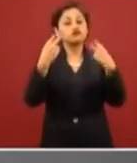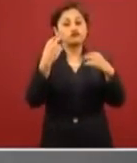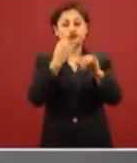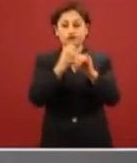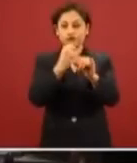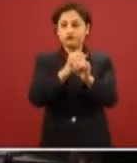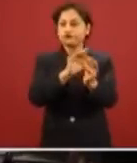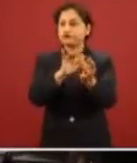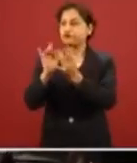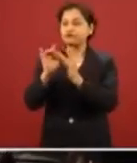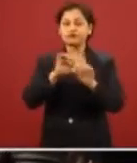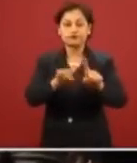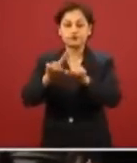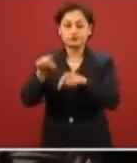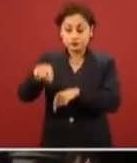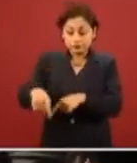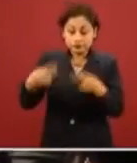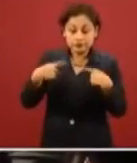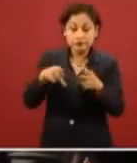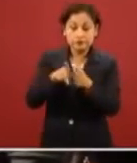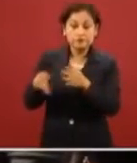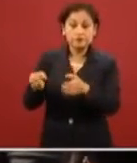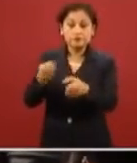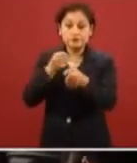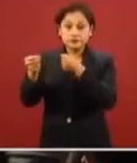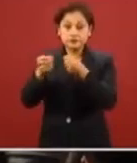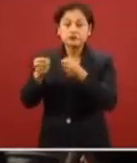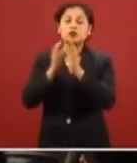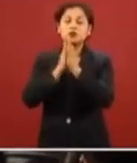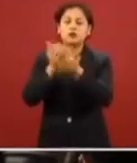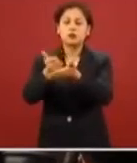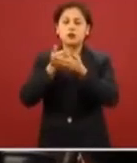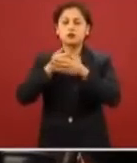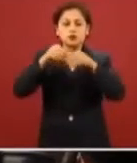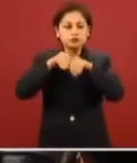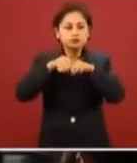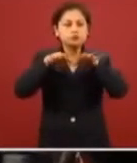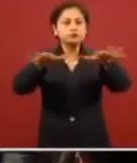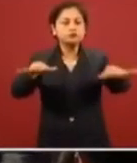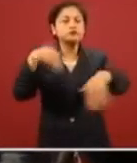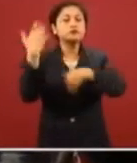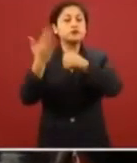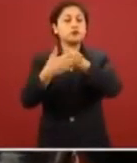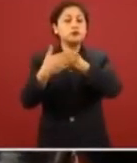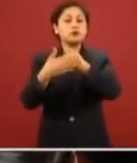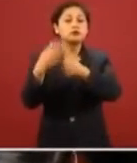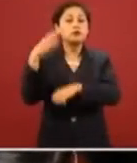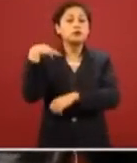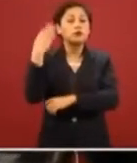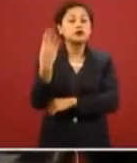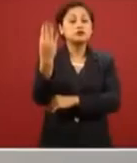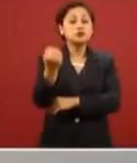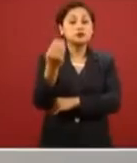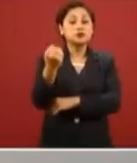aquí presentes que nos ayuden a difundir que el próximo día 9 de marzo, a partir de las 9 horas,